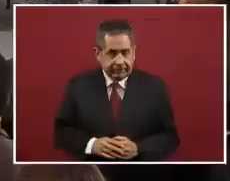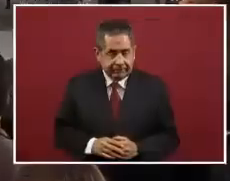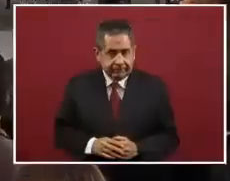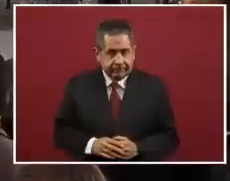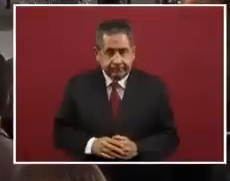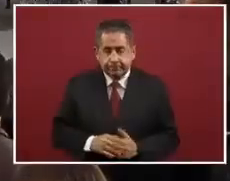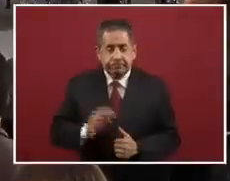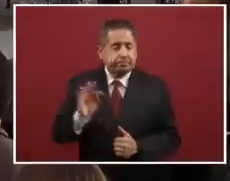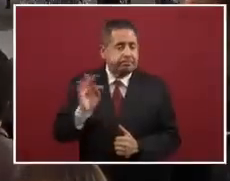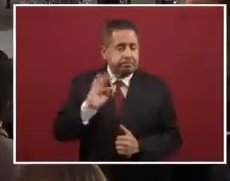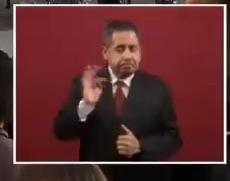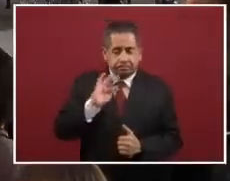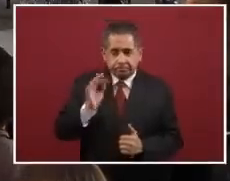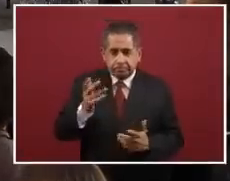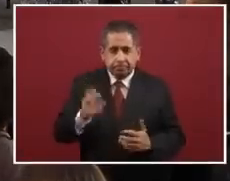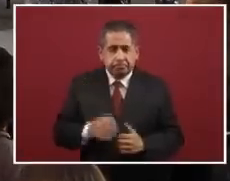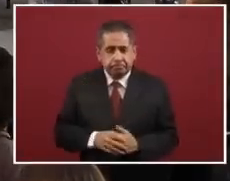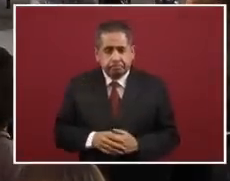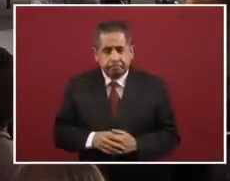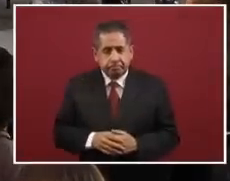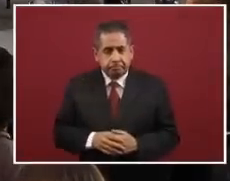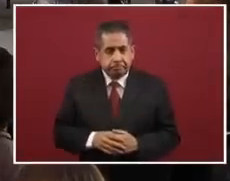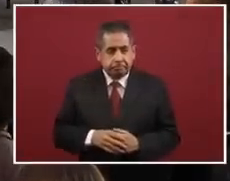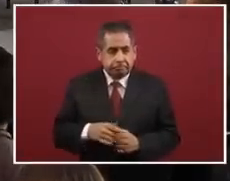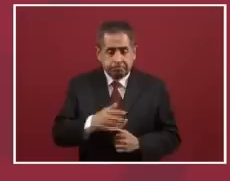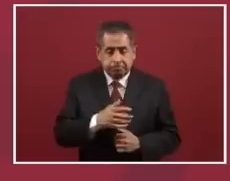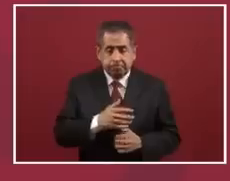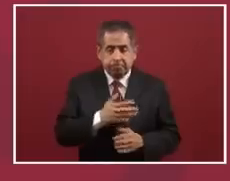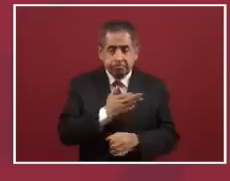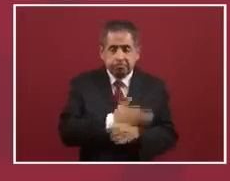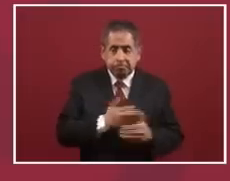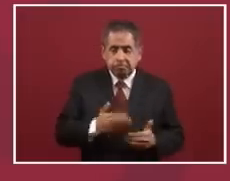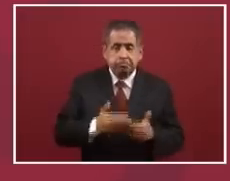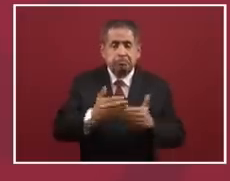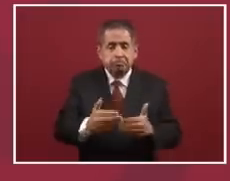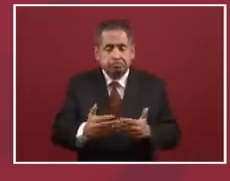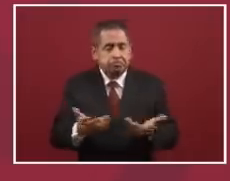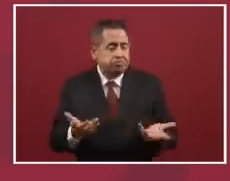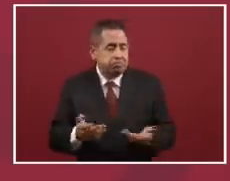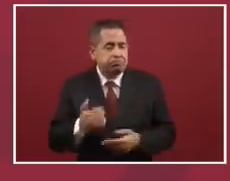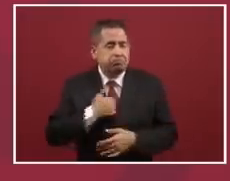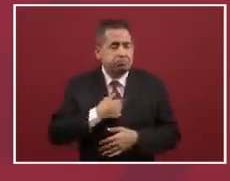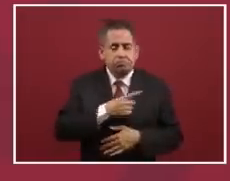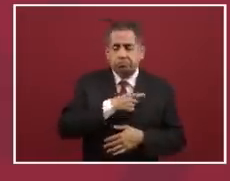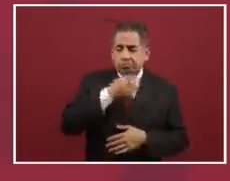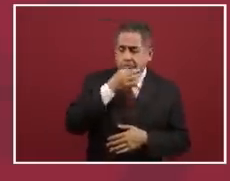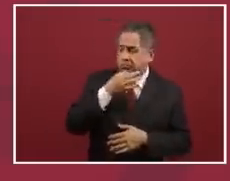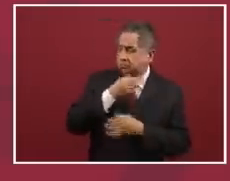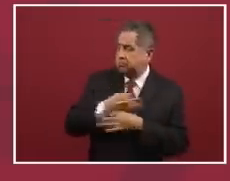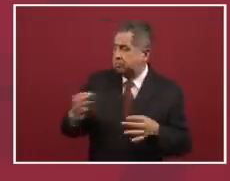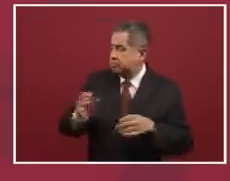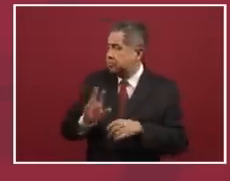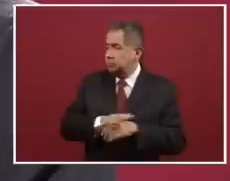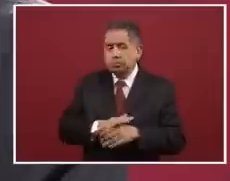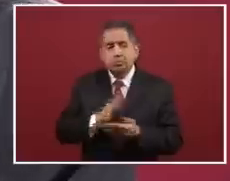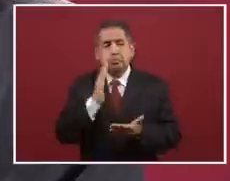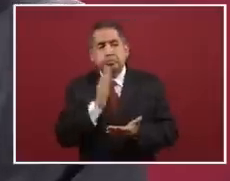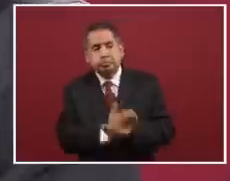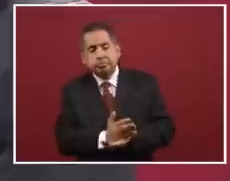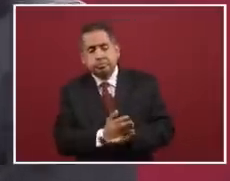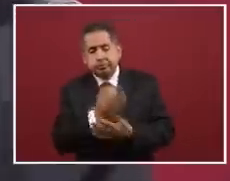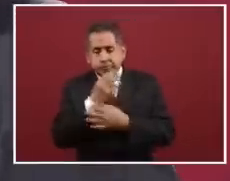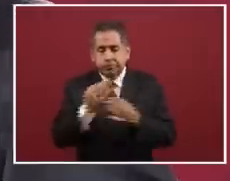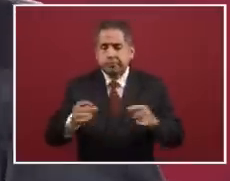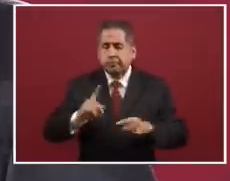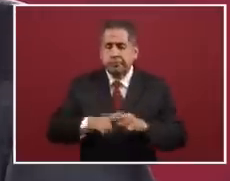si eso lo lograran, yo tendría aquí que informar por qué se detiene y